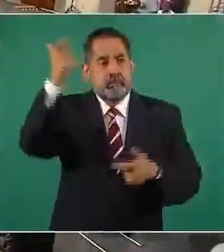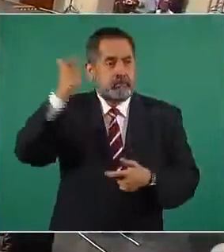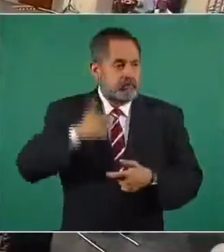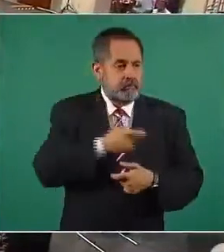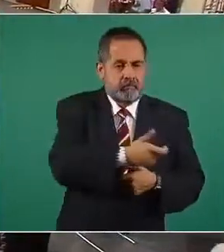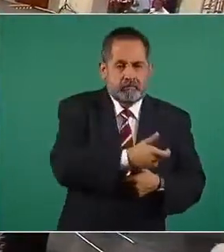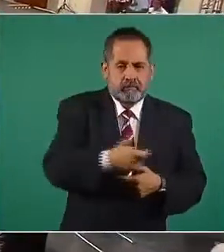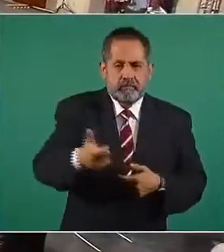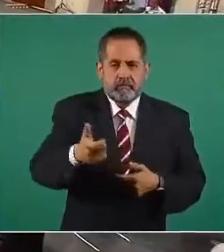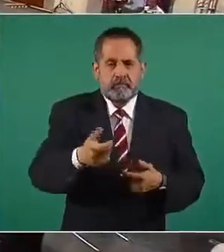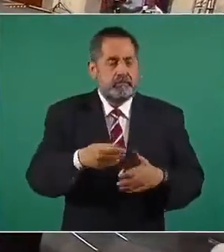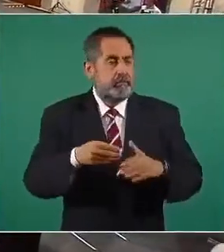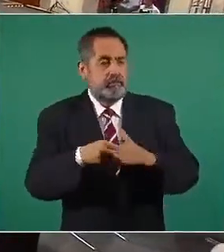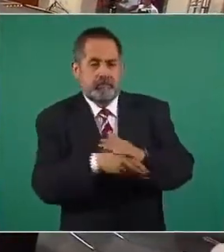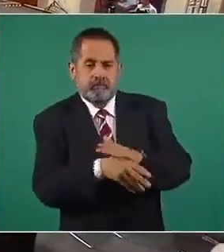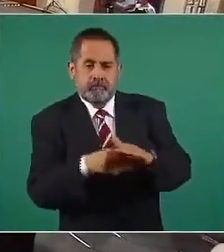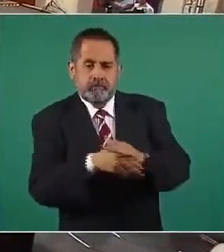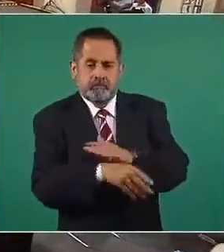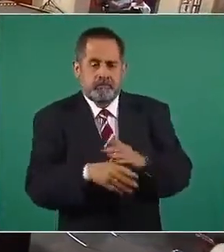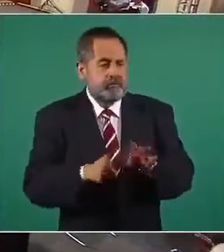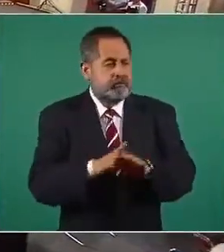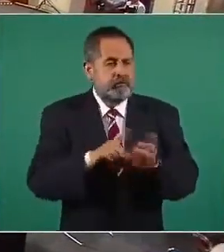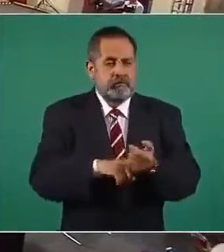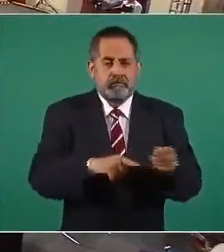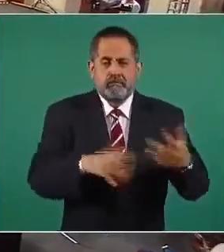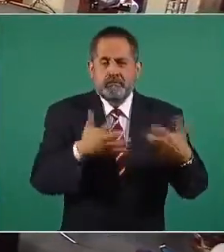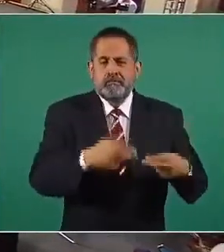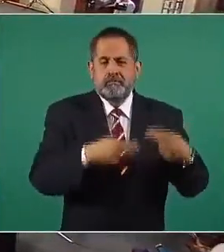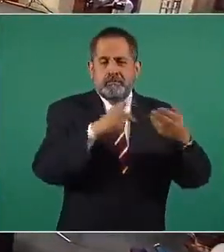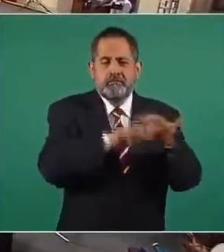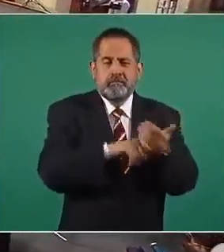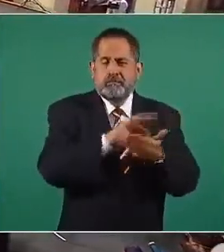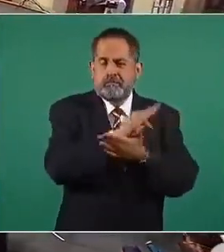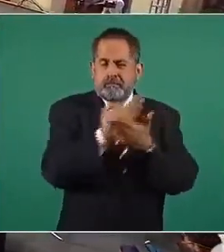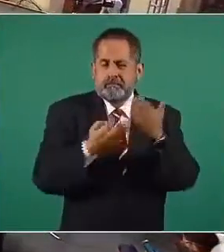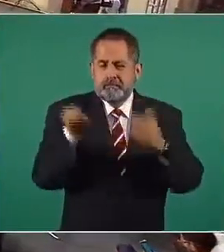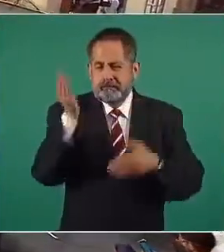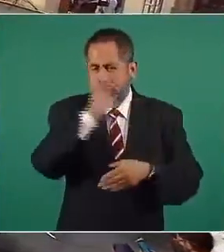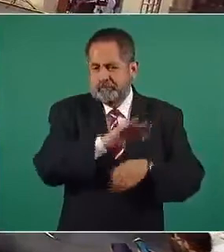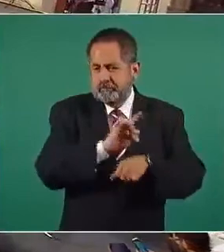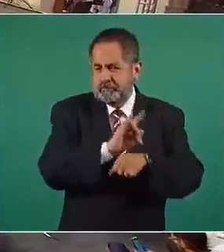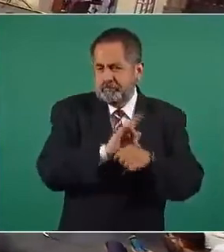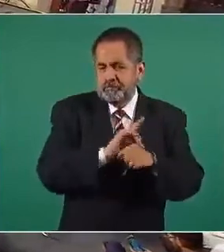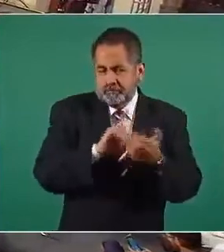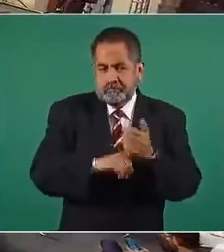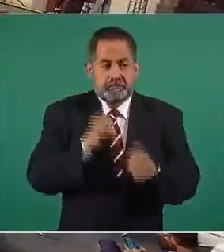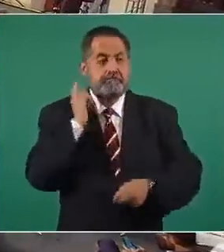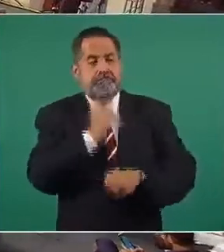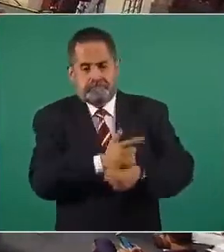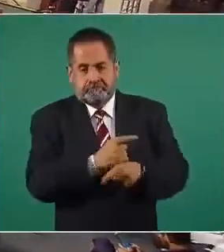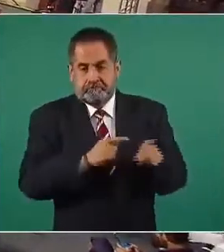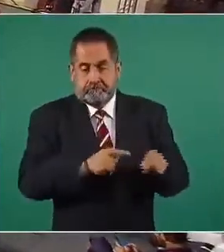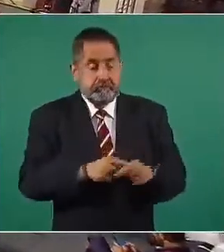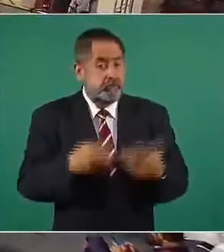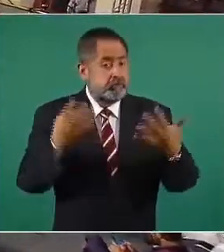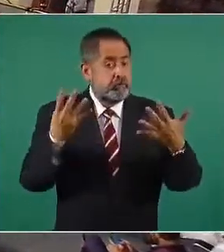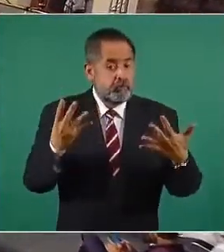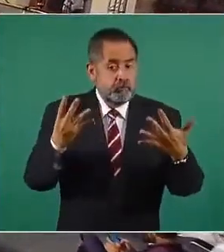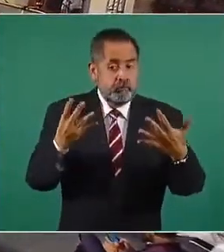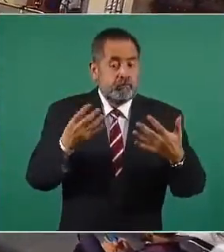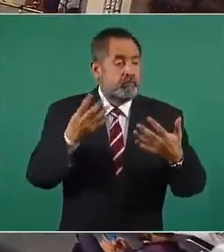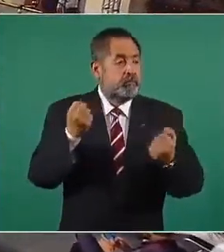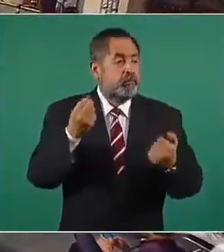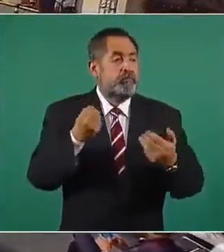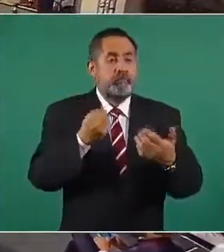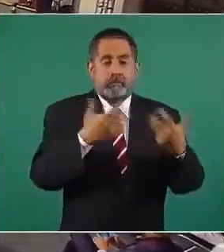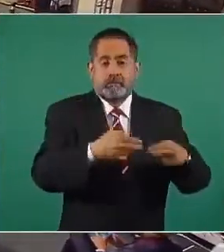Paraísos fiscales. Todo parece indicar que se trata de empresas factureras de operaciones simuladas, toda vez que 9 de ellas tendrían un